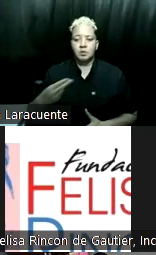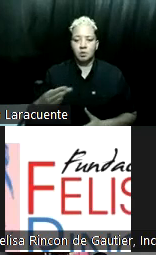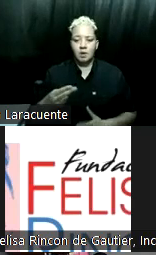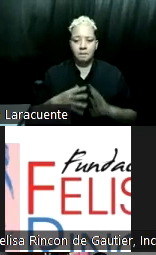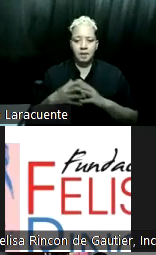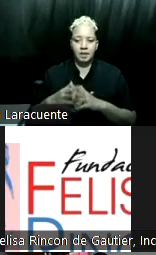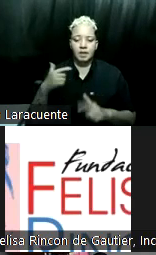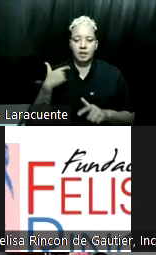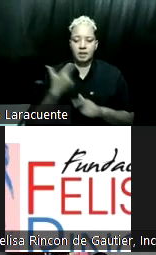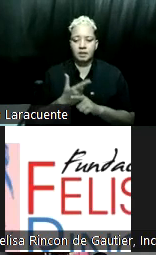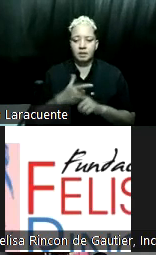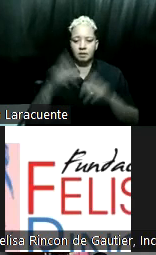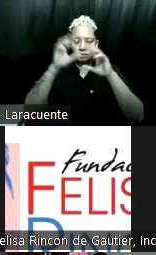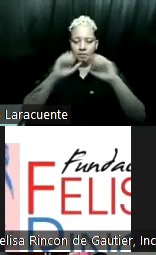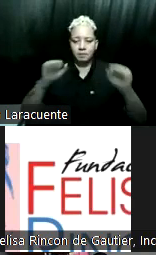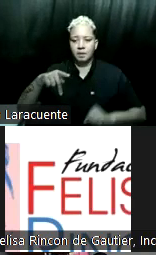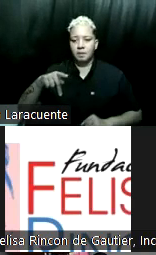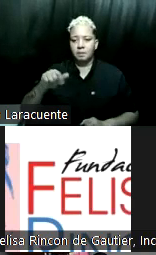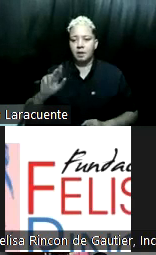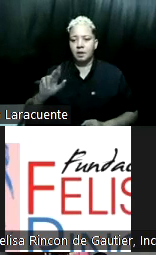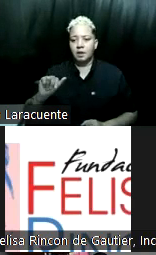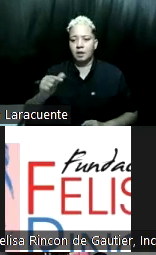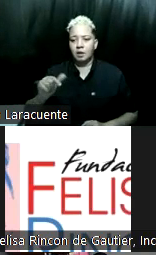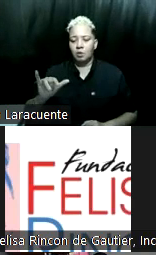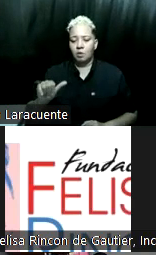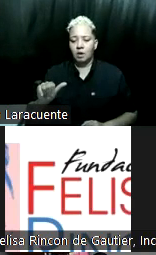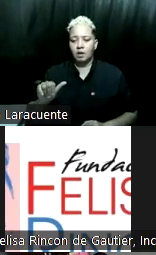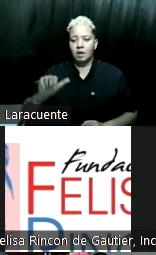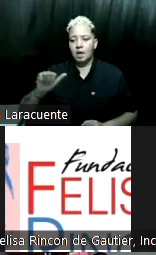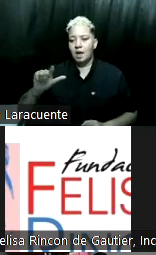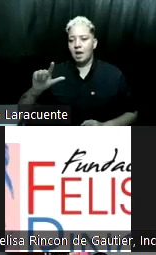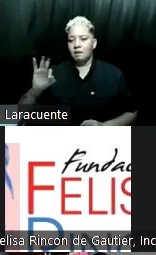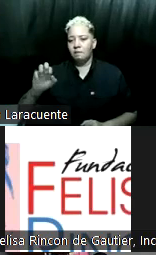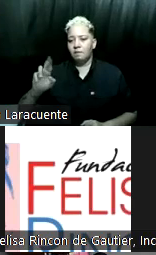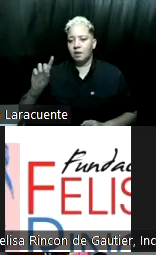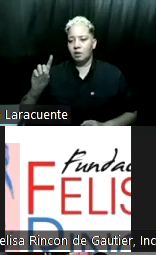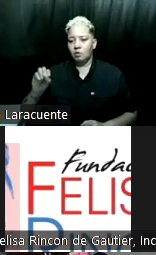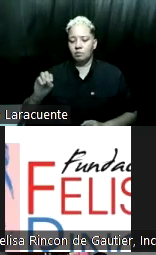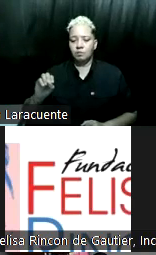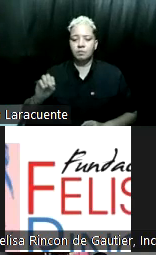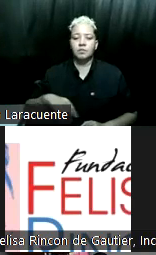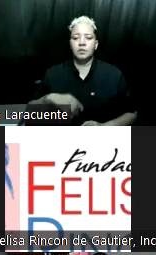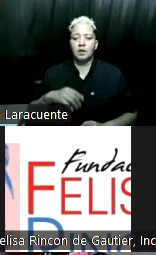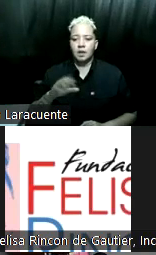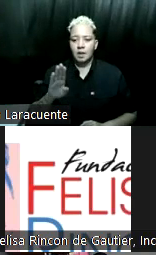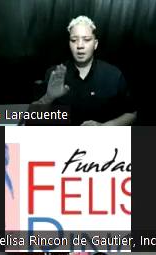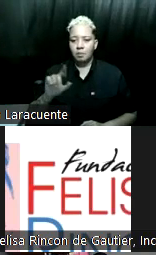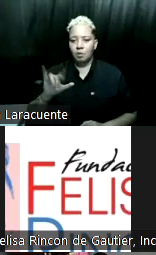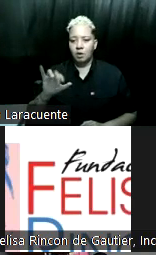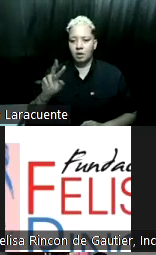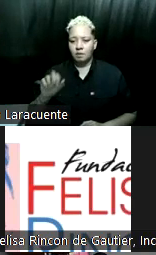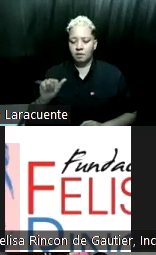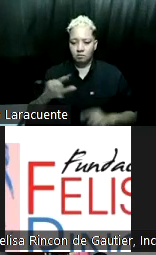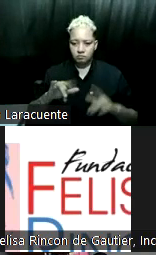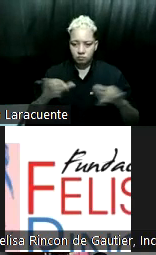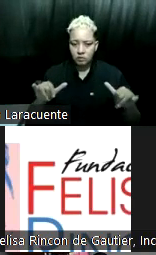el presidente de Paraguay, Alfredo Stroessner, y Hugo Banzer de Bolivia, entre varios, que